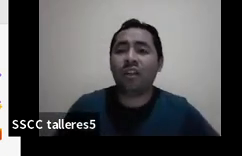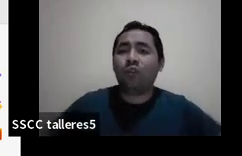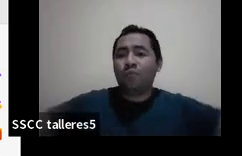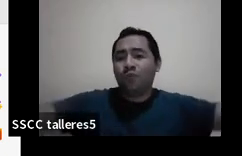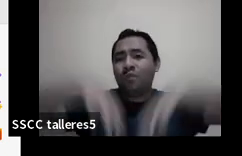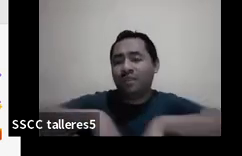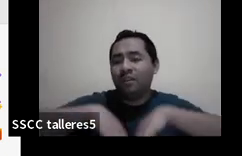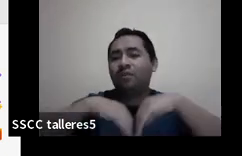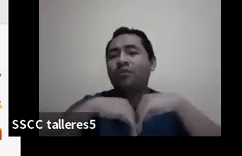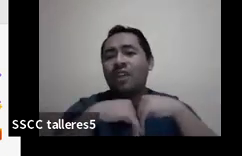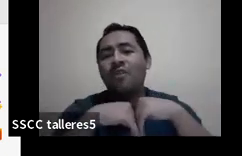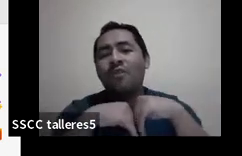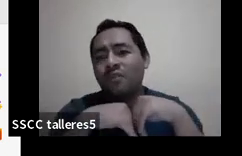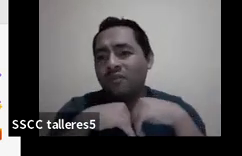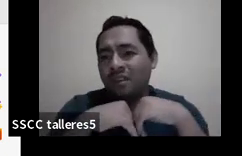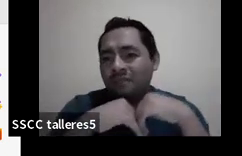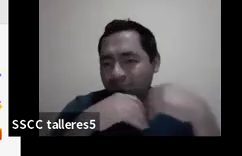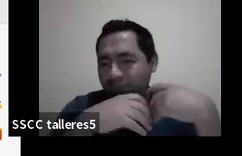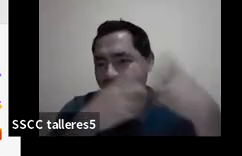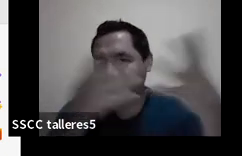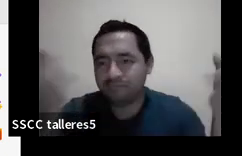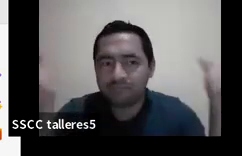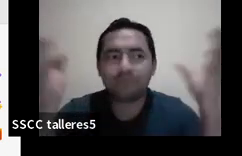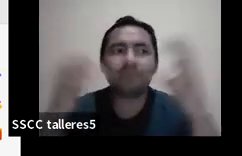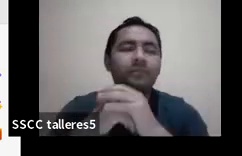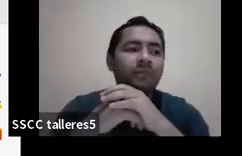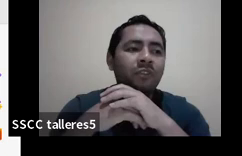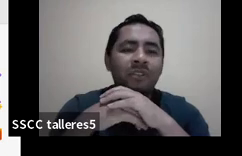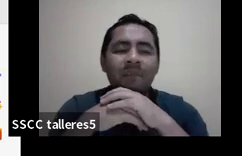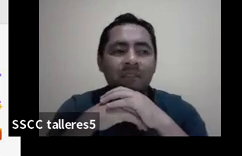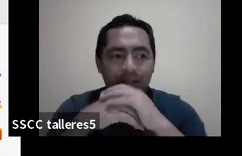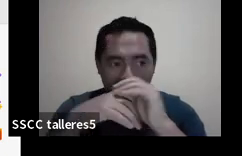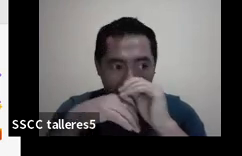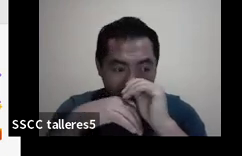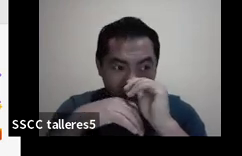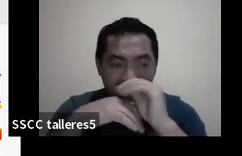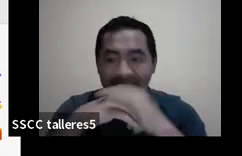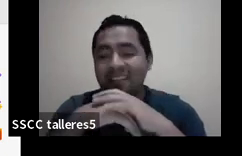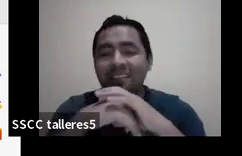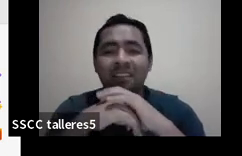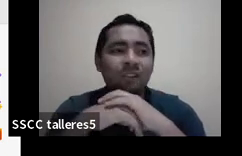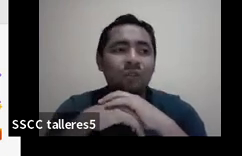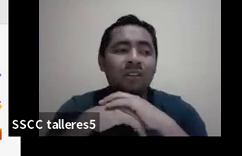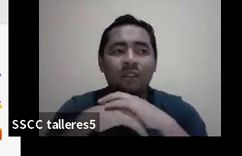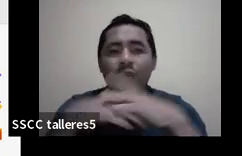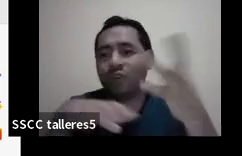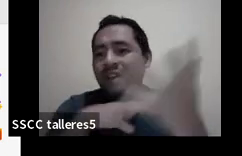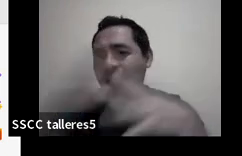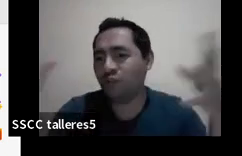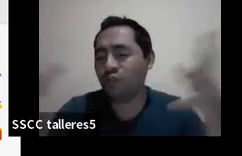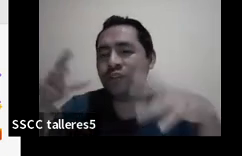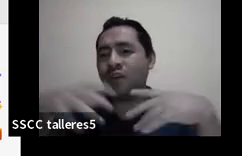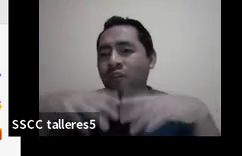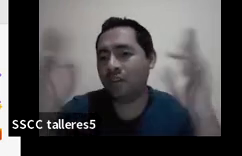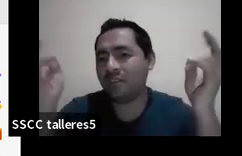tienes que incluir a todo el mundo y meterles en un saco. O sea, no vas a meter arañas y tarántulas y